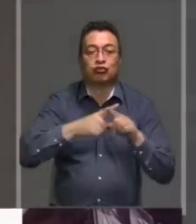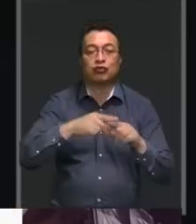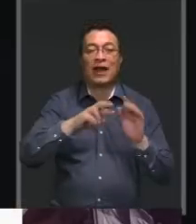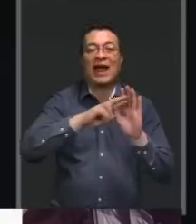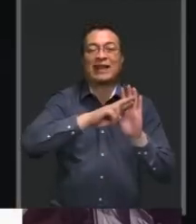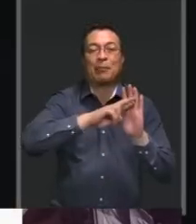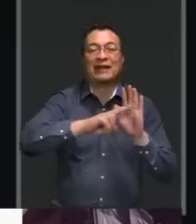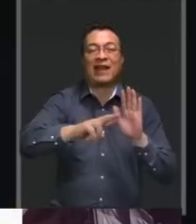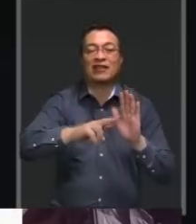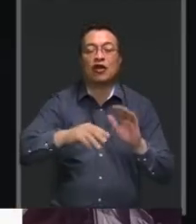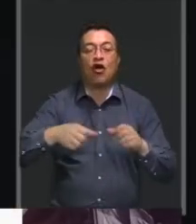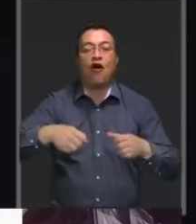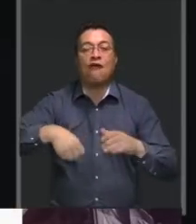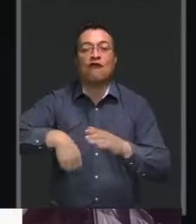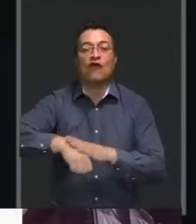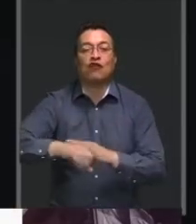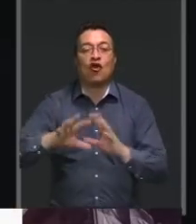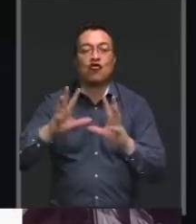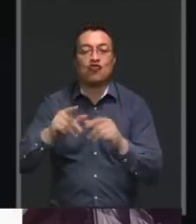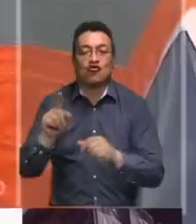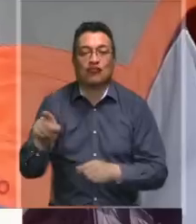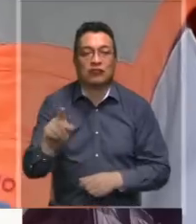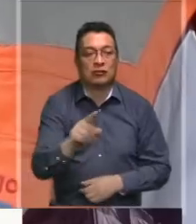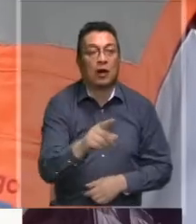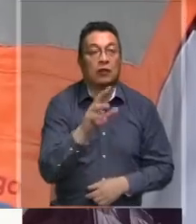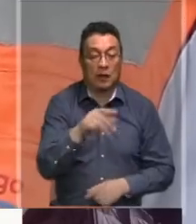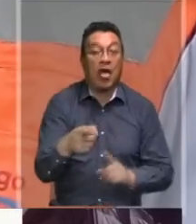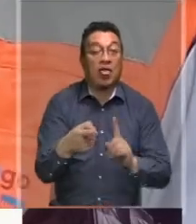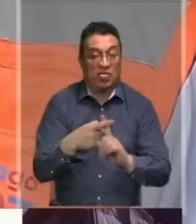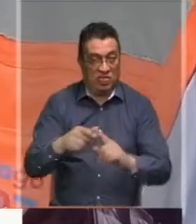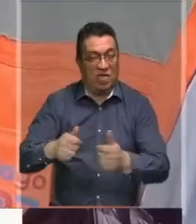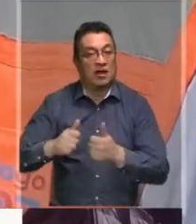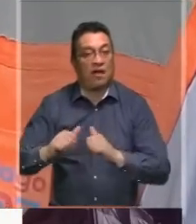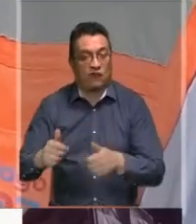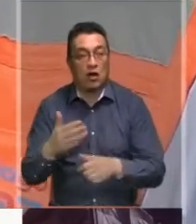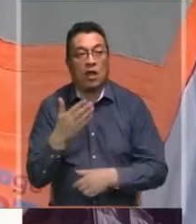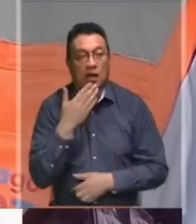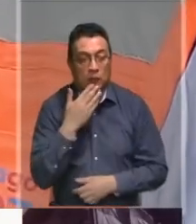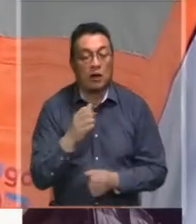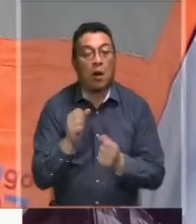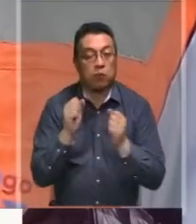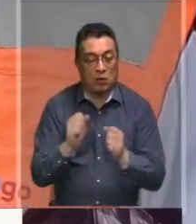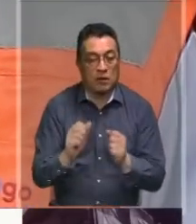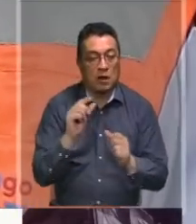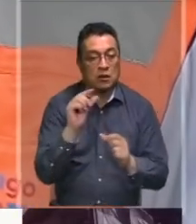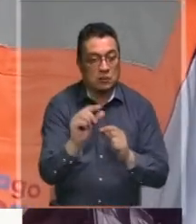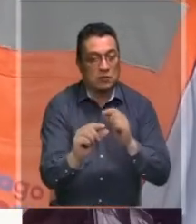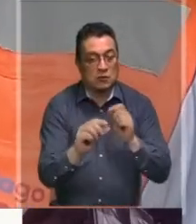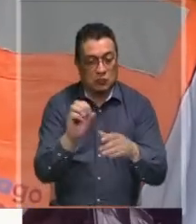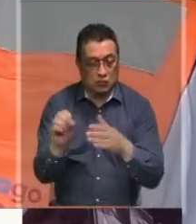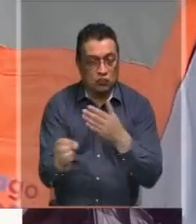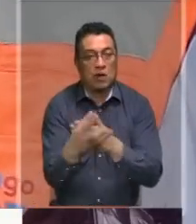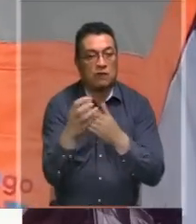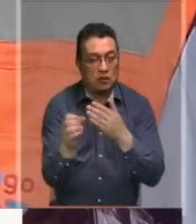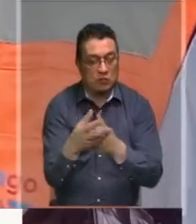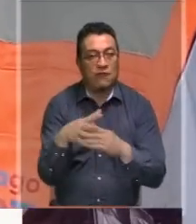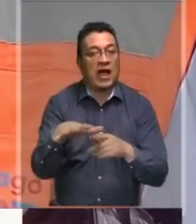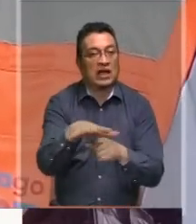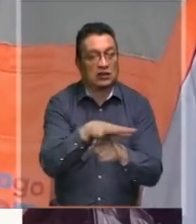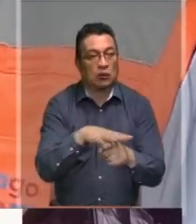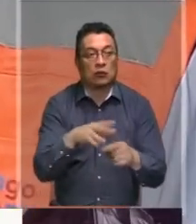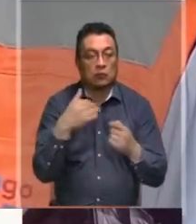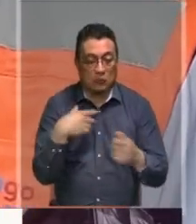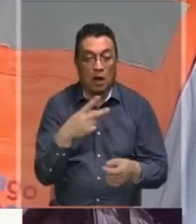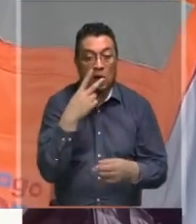representantes fútbol club. Es un desafío también poder ir permanentemente actualizando estas situaciones, porque nos